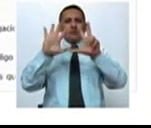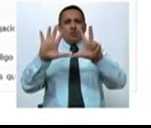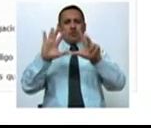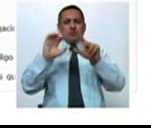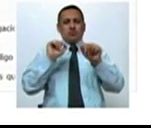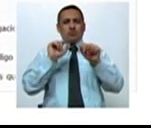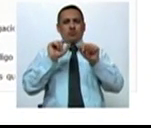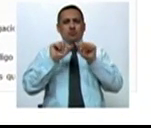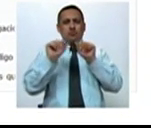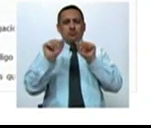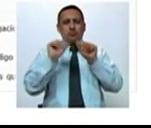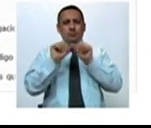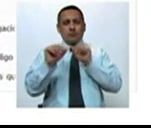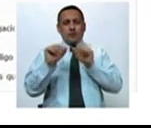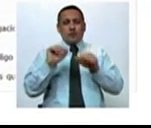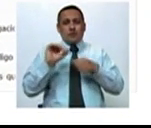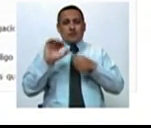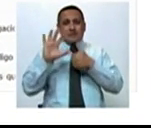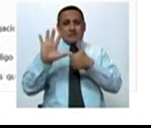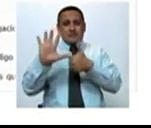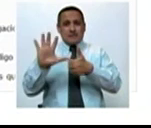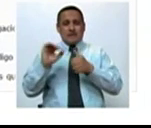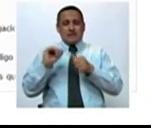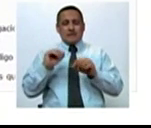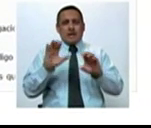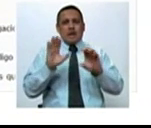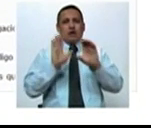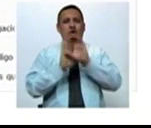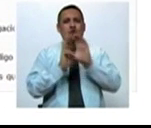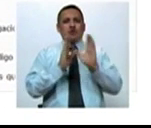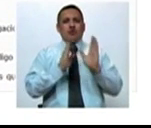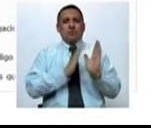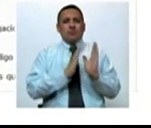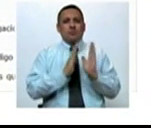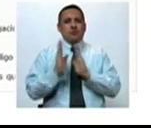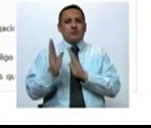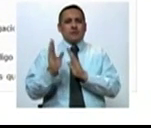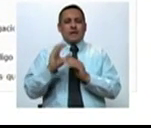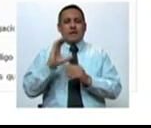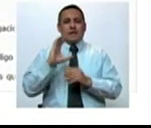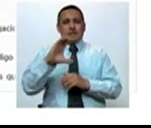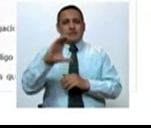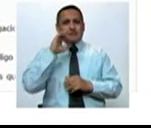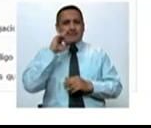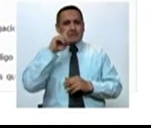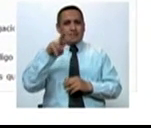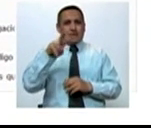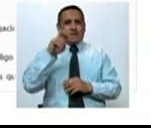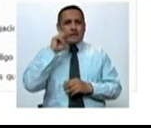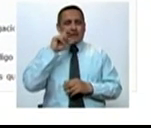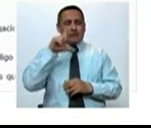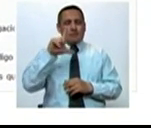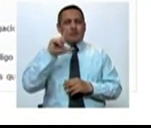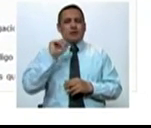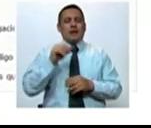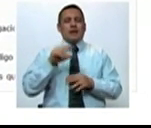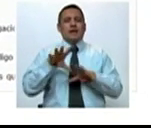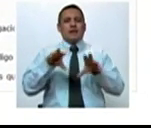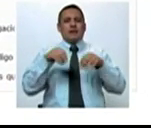648, inciso 6 del Código Procesal Civil